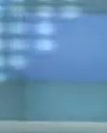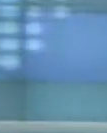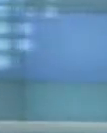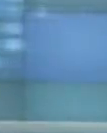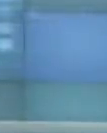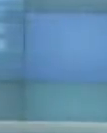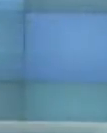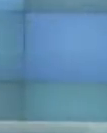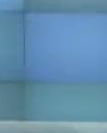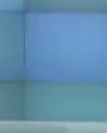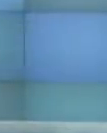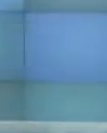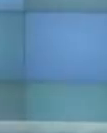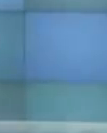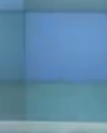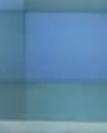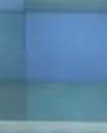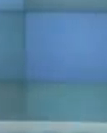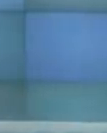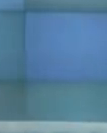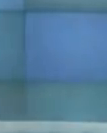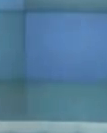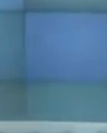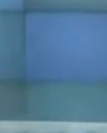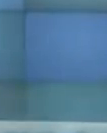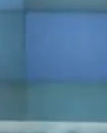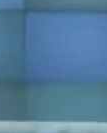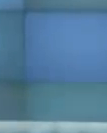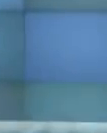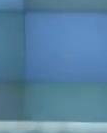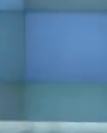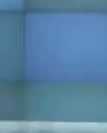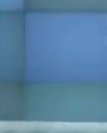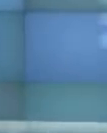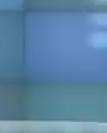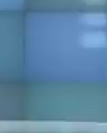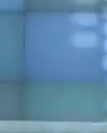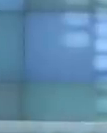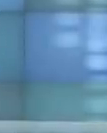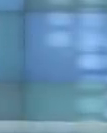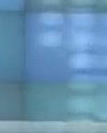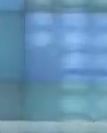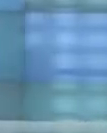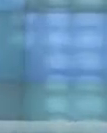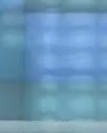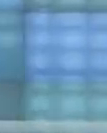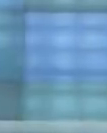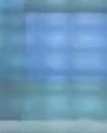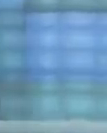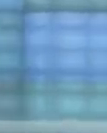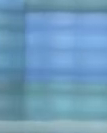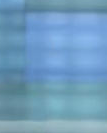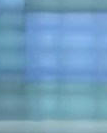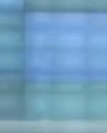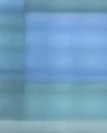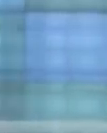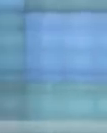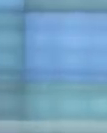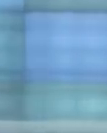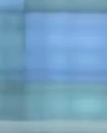la vacunación contra la COVID-19 en nuestro país. Ha dicho el presidente que el año 2022 será un año de